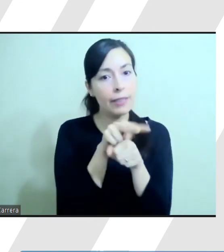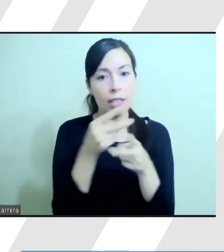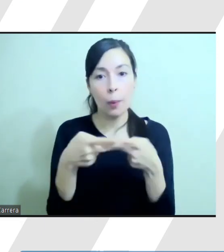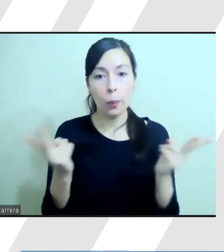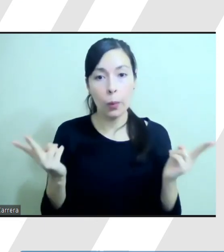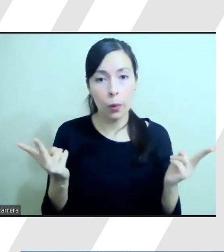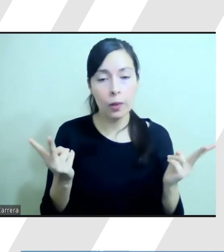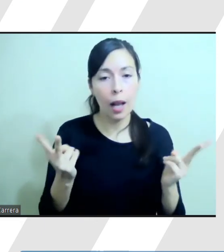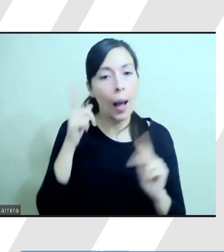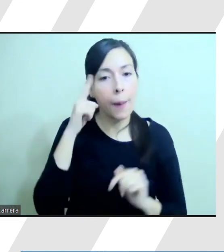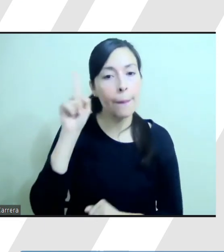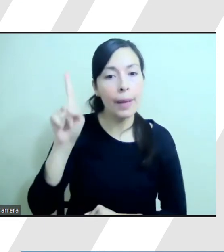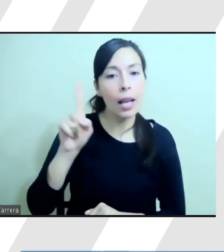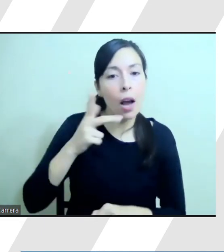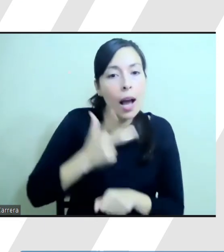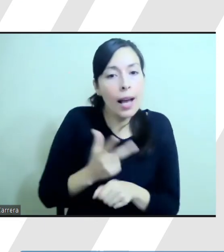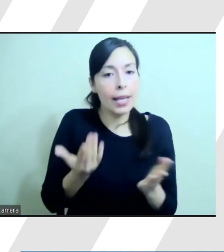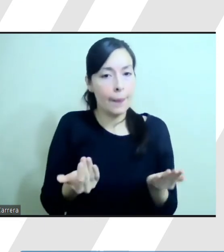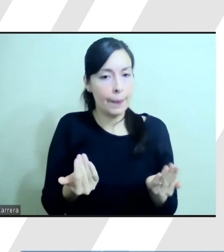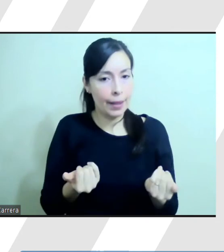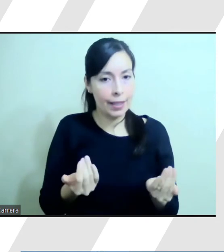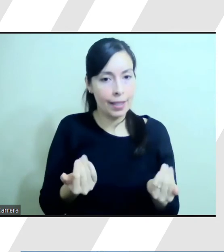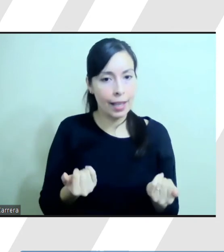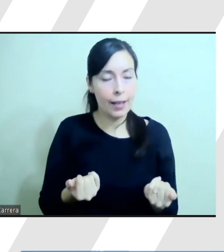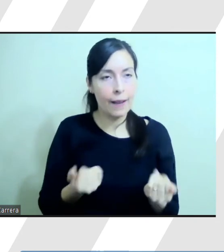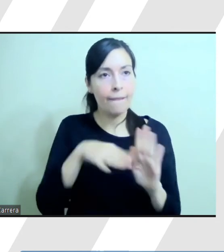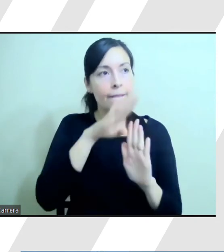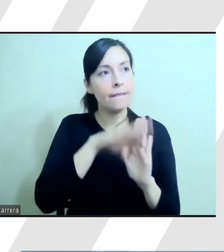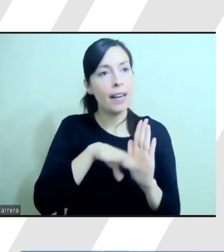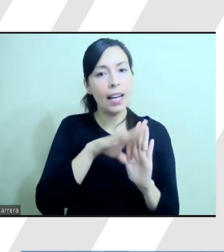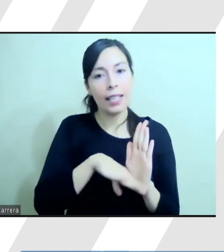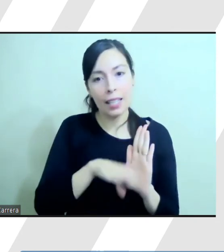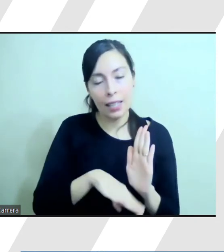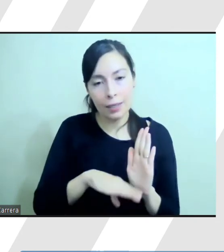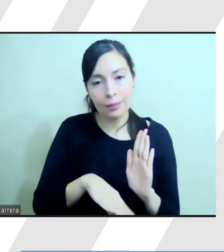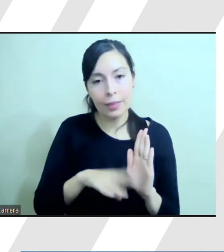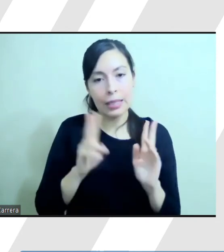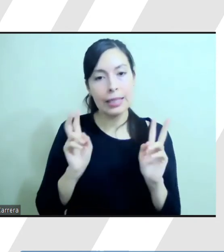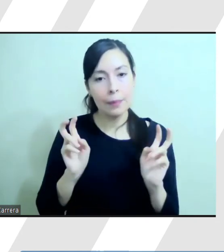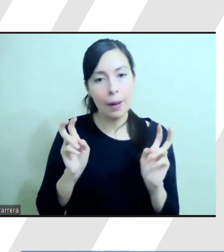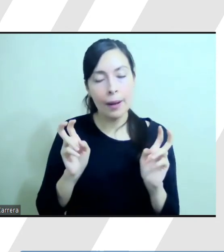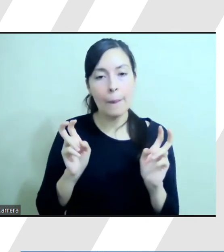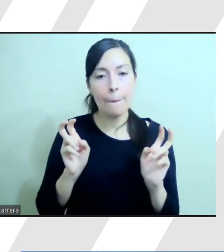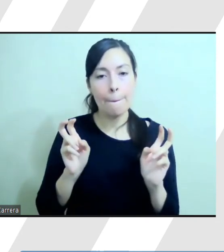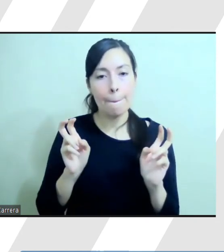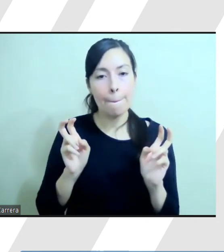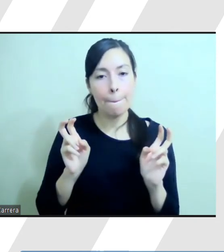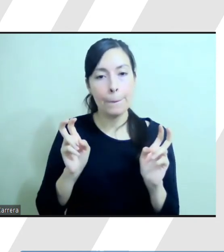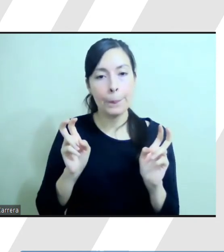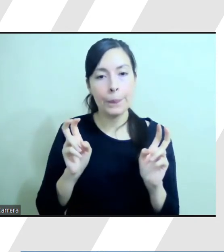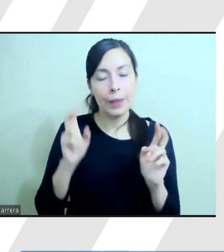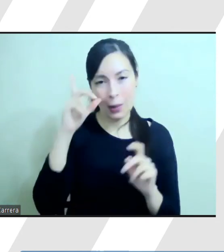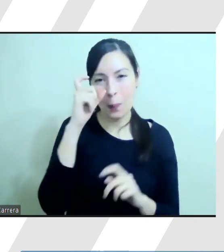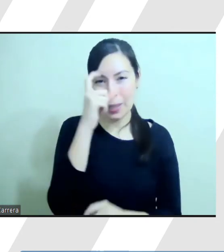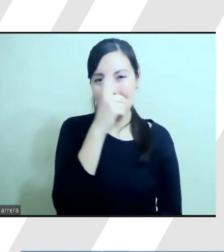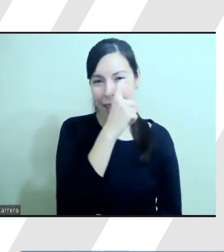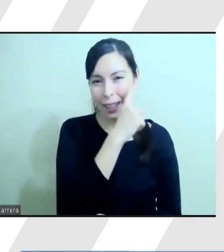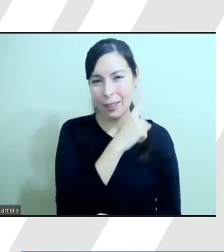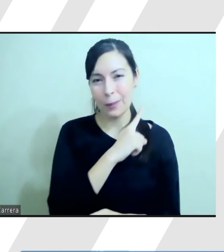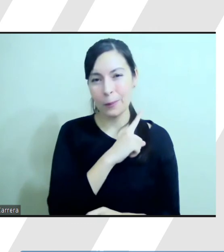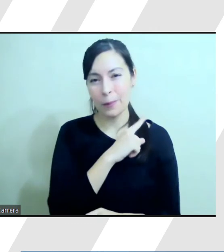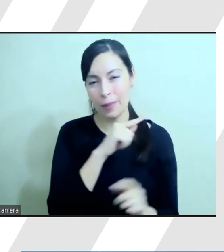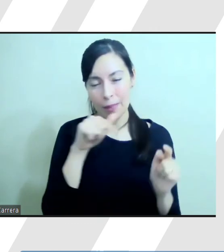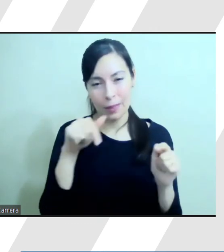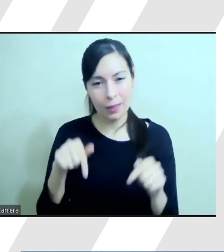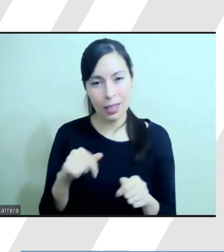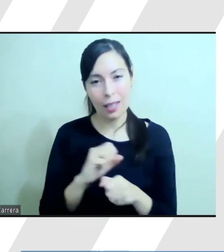pero hay que esperar a que baje un poco el, lo complejo que está siendo el